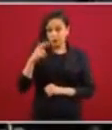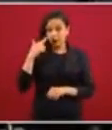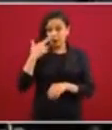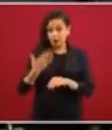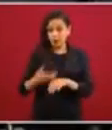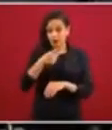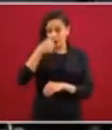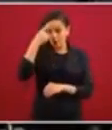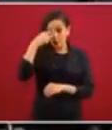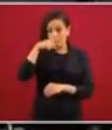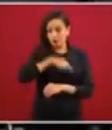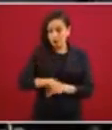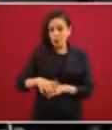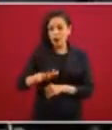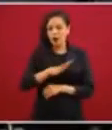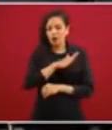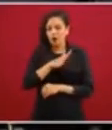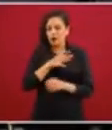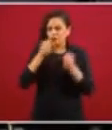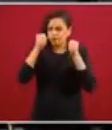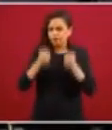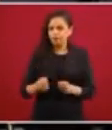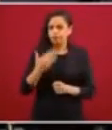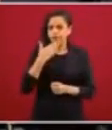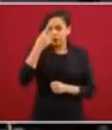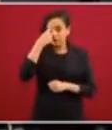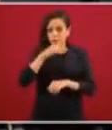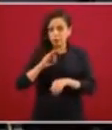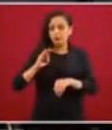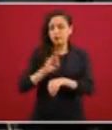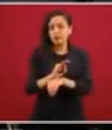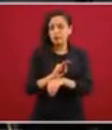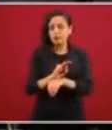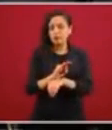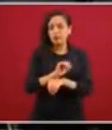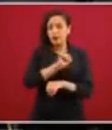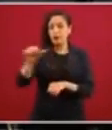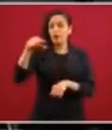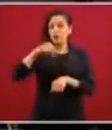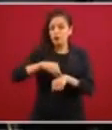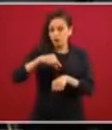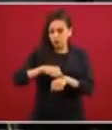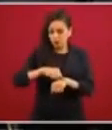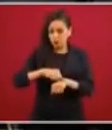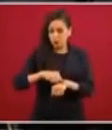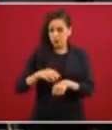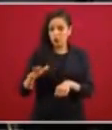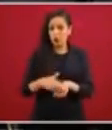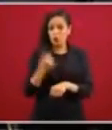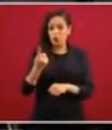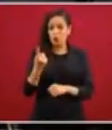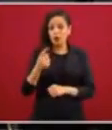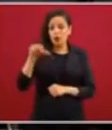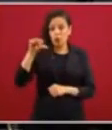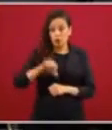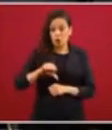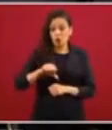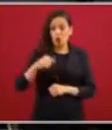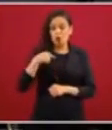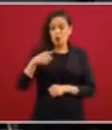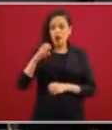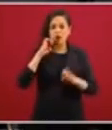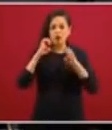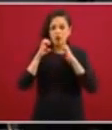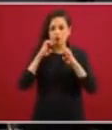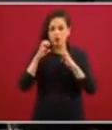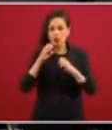la calidad del equipo de protección personal de los médicos. Y esto se lo comento porque precisamente hoy publiqué entrevistas que hice